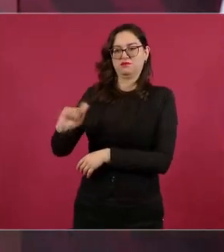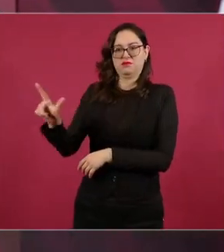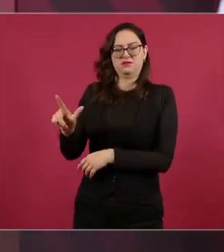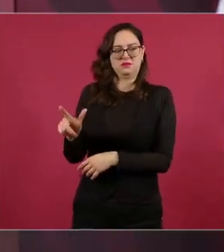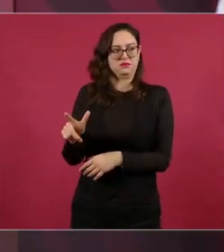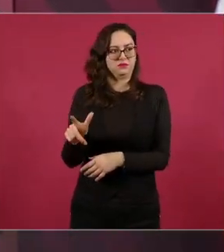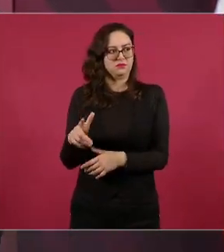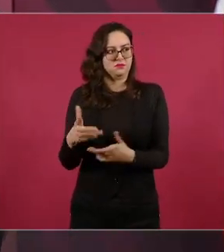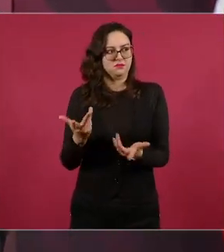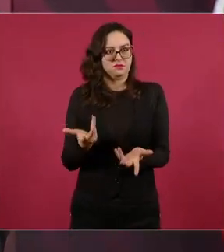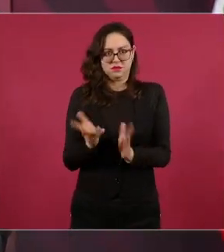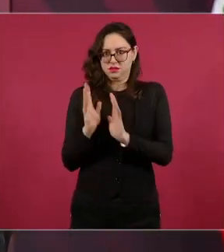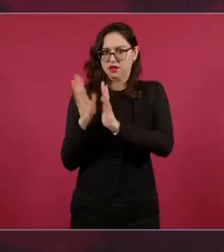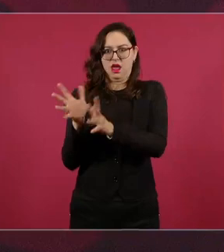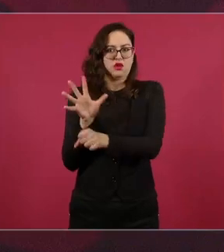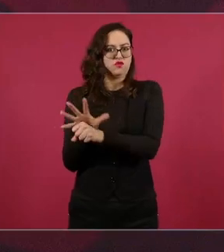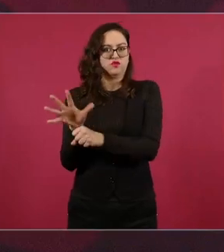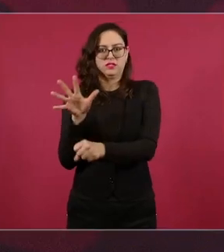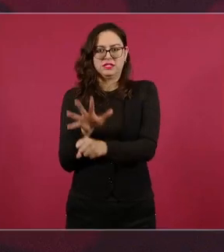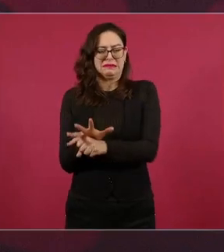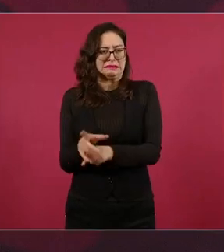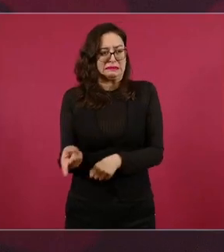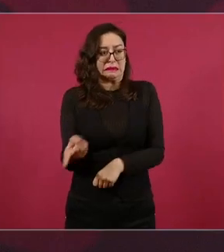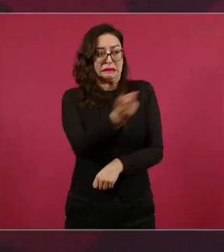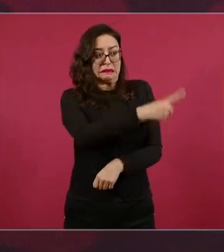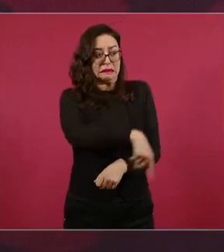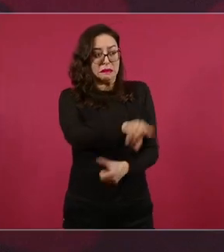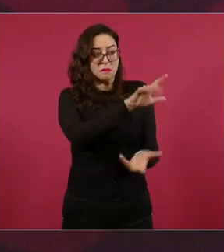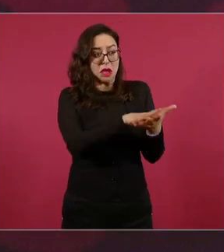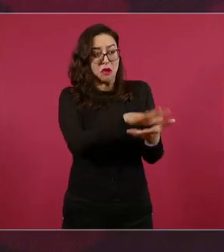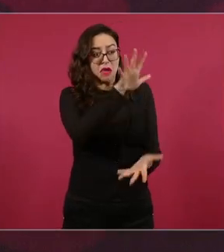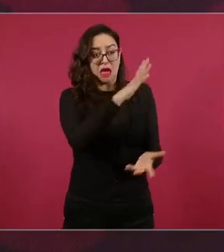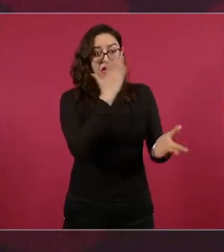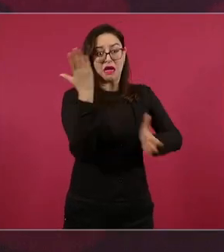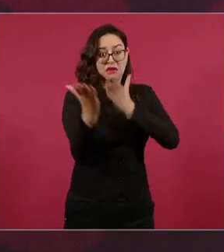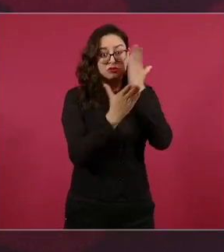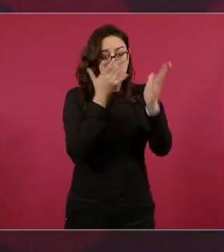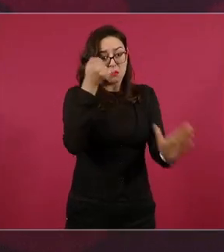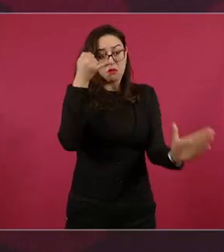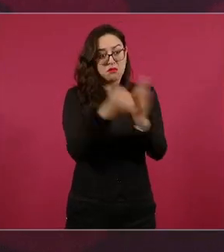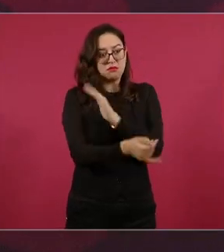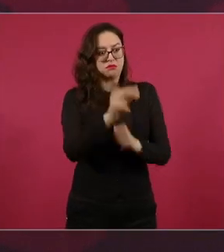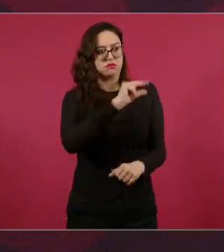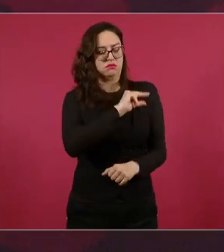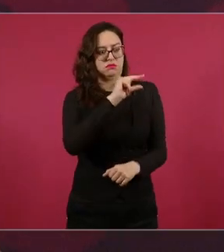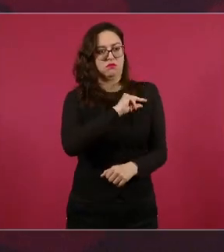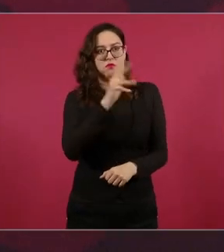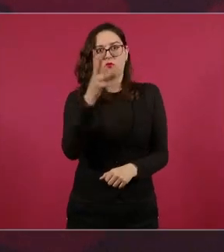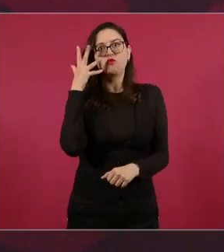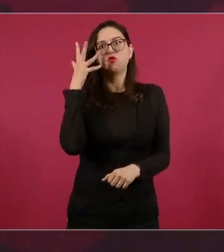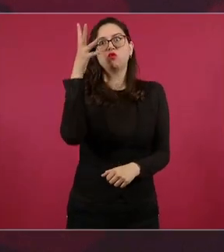muchos